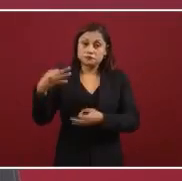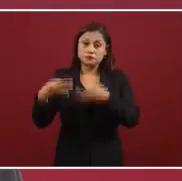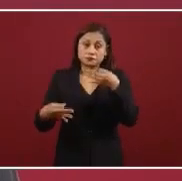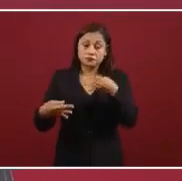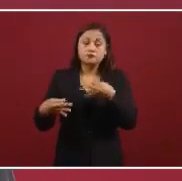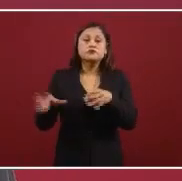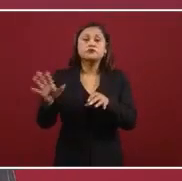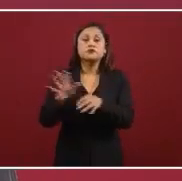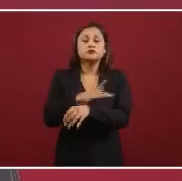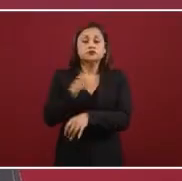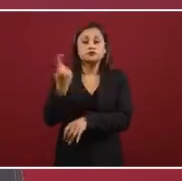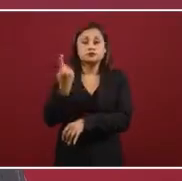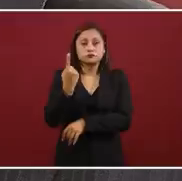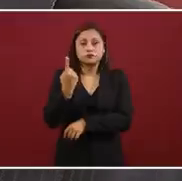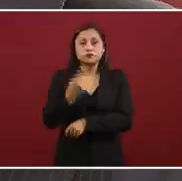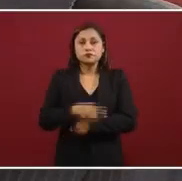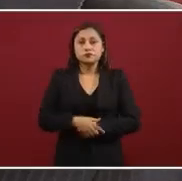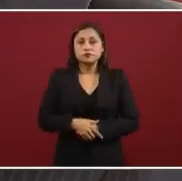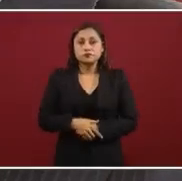porque